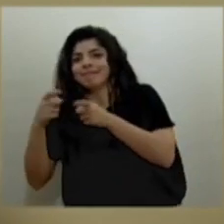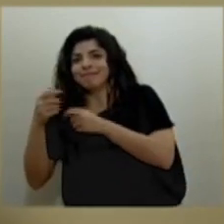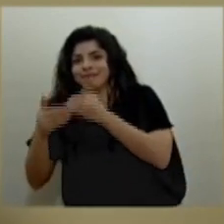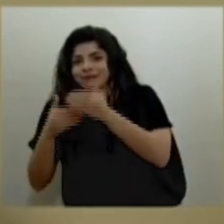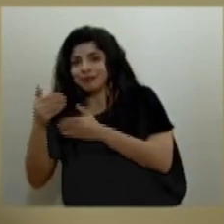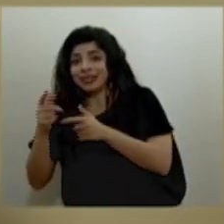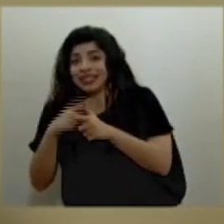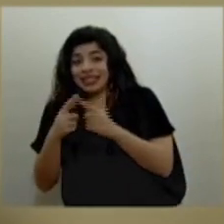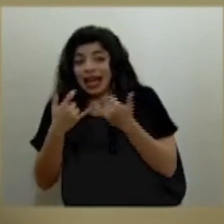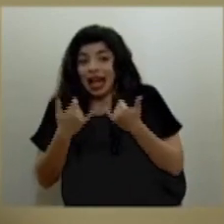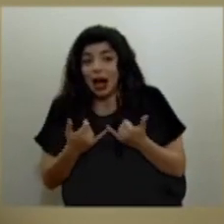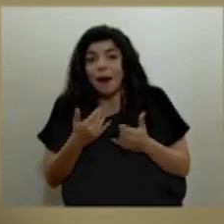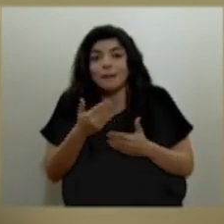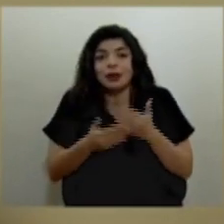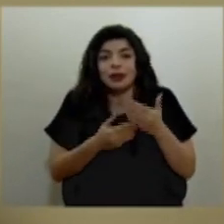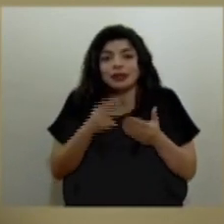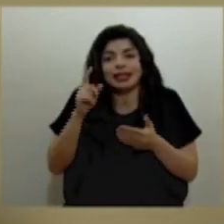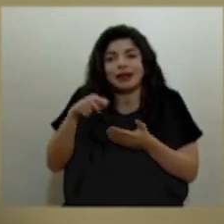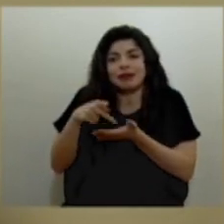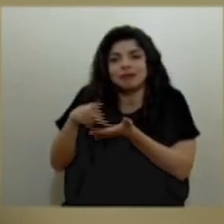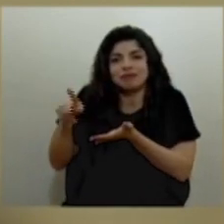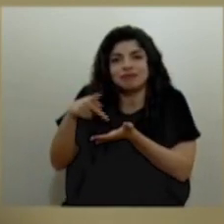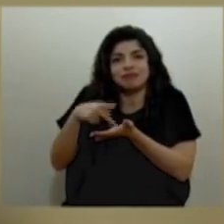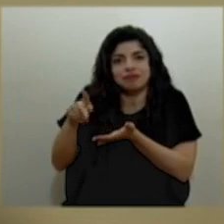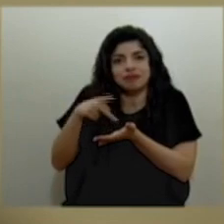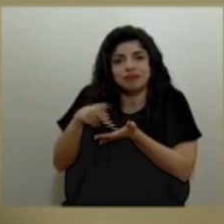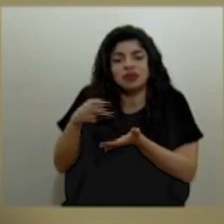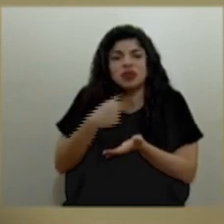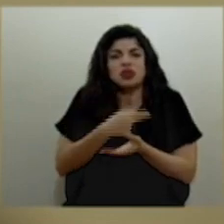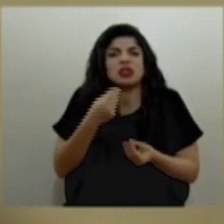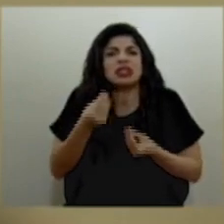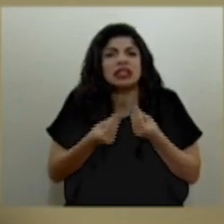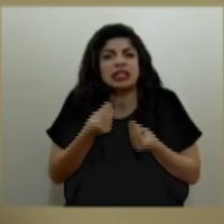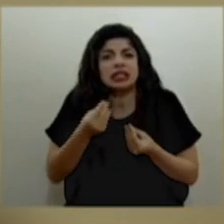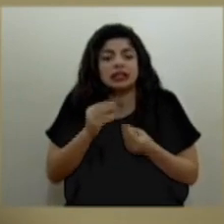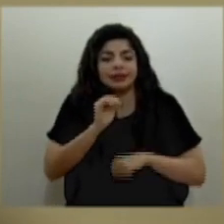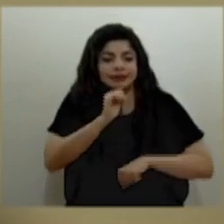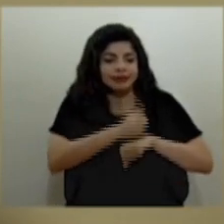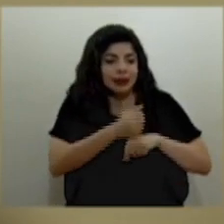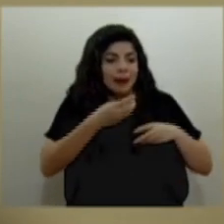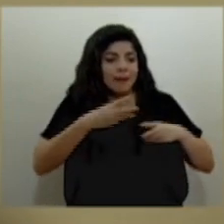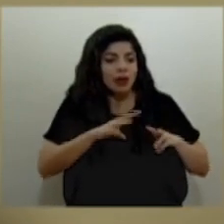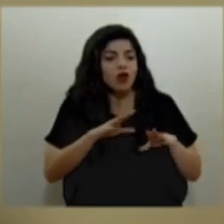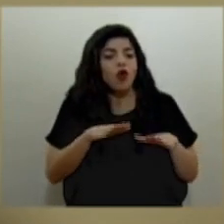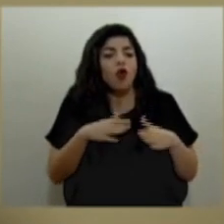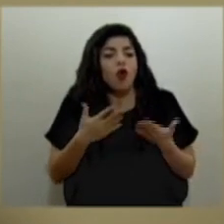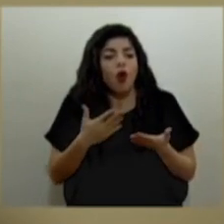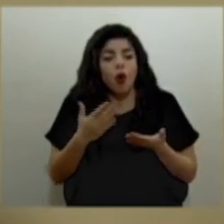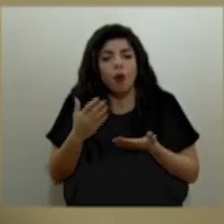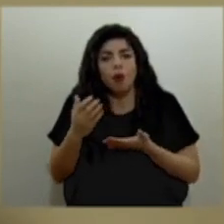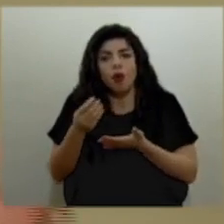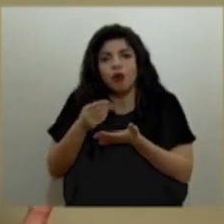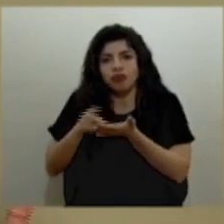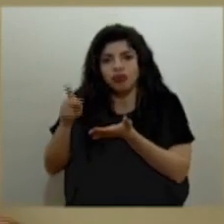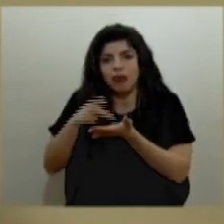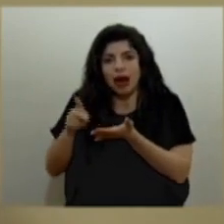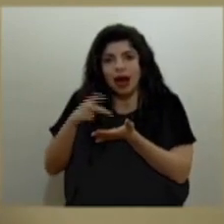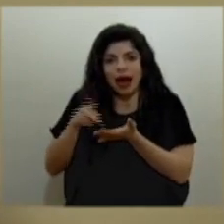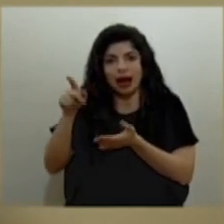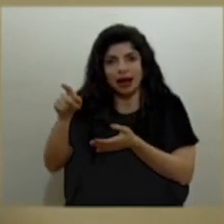lo que corresponde es un proceso de indemnización y lo que hemos creado es un mecanismo de cobro por medio del cual vamos a